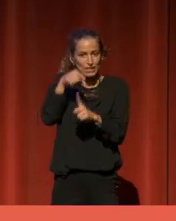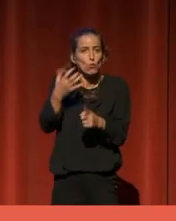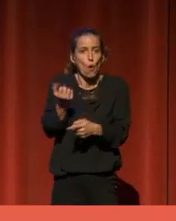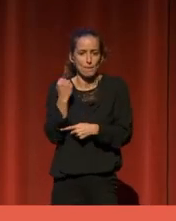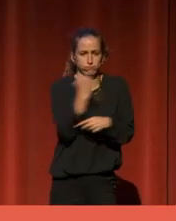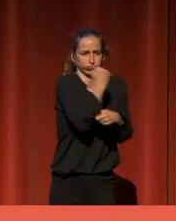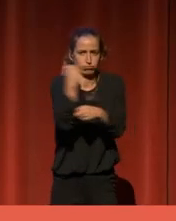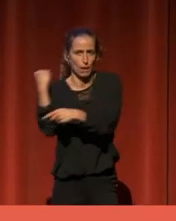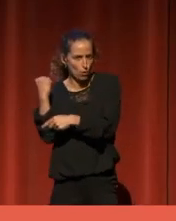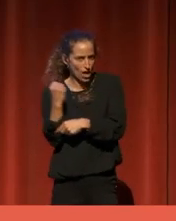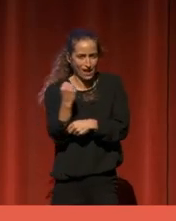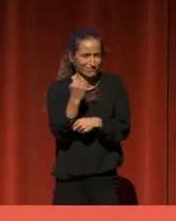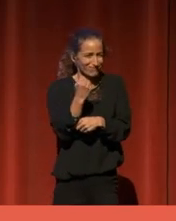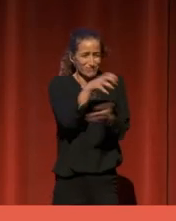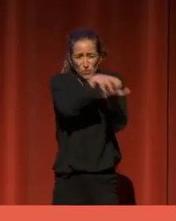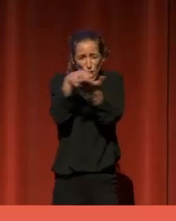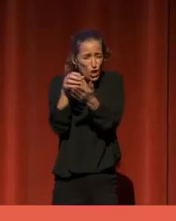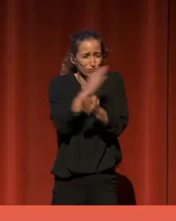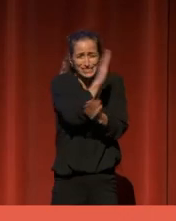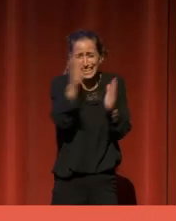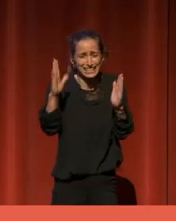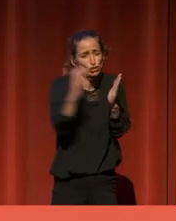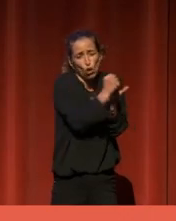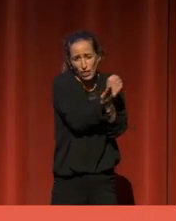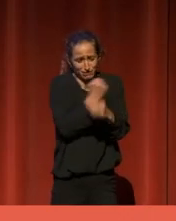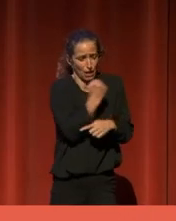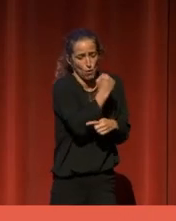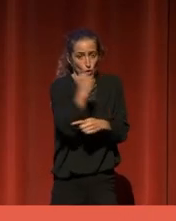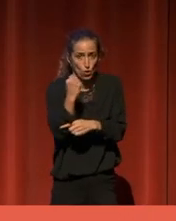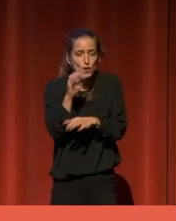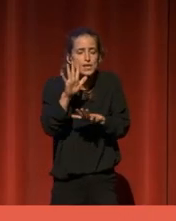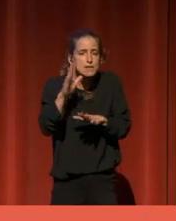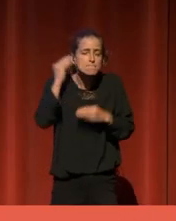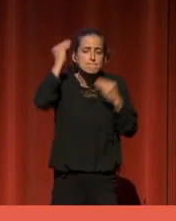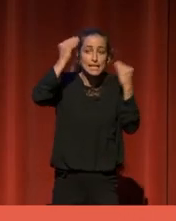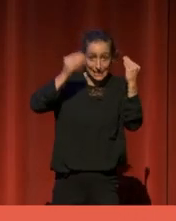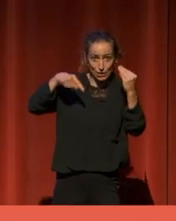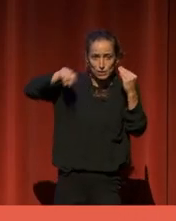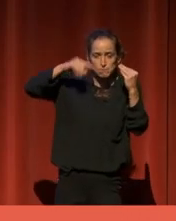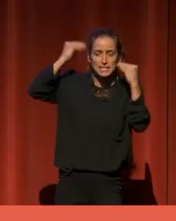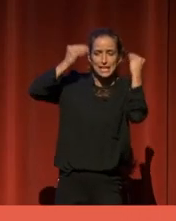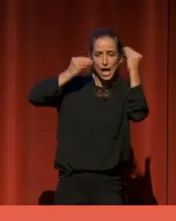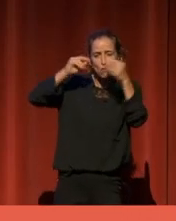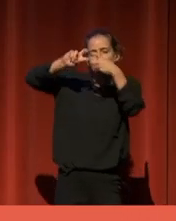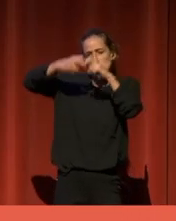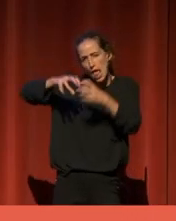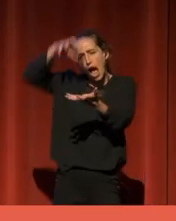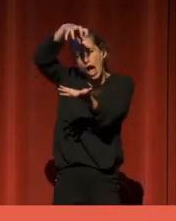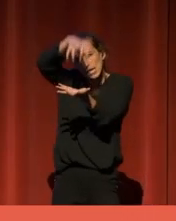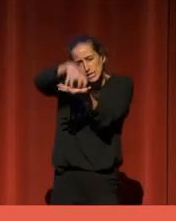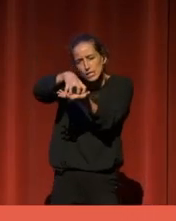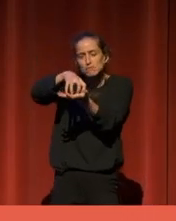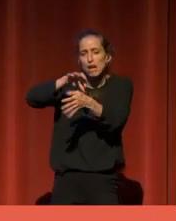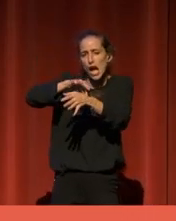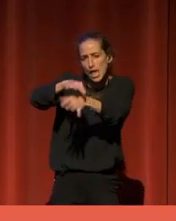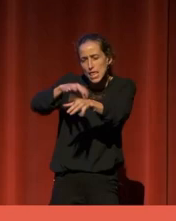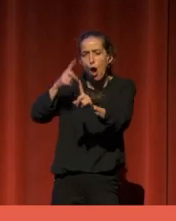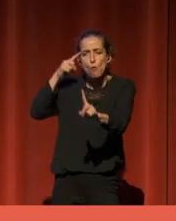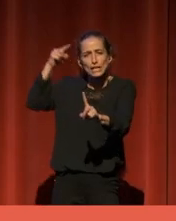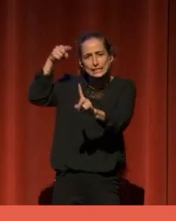que sería valioso tener una agencia en Bruselas que abogará por las